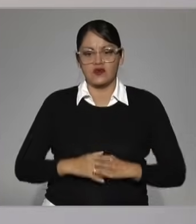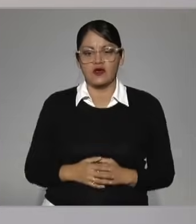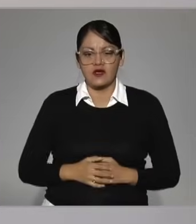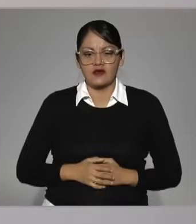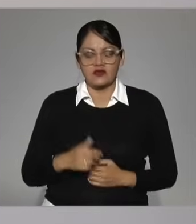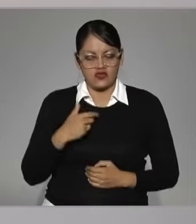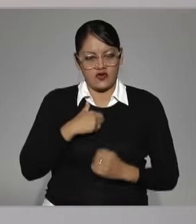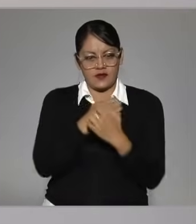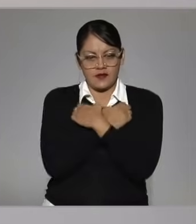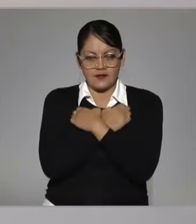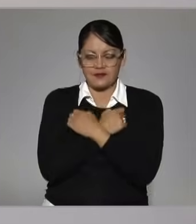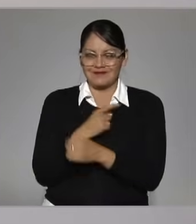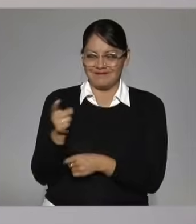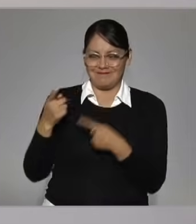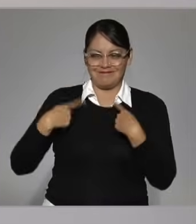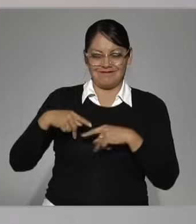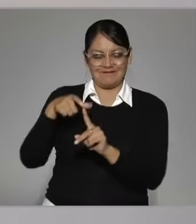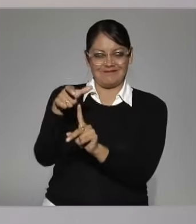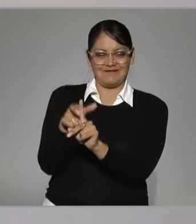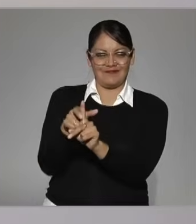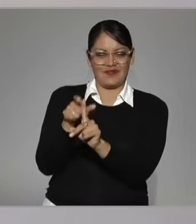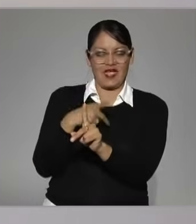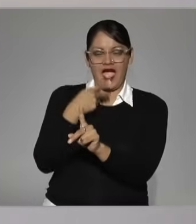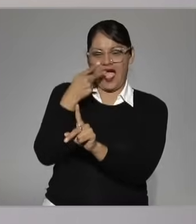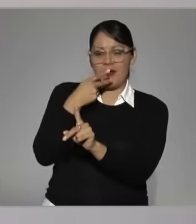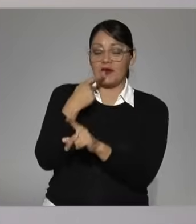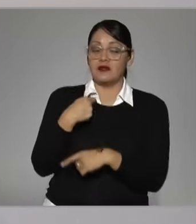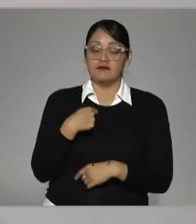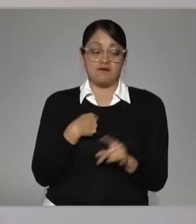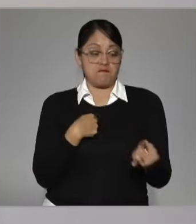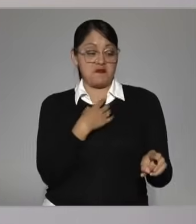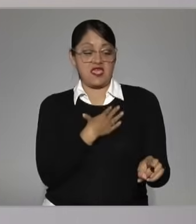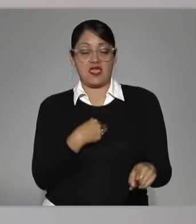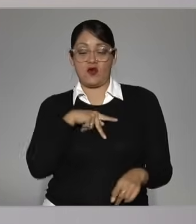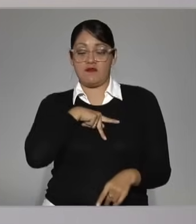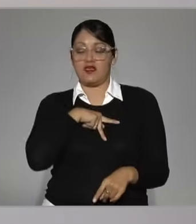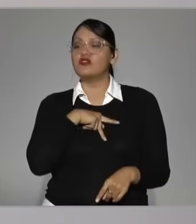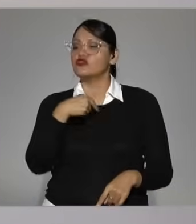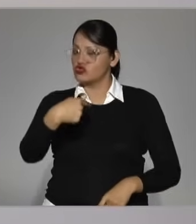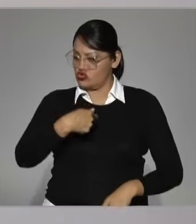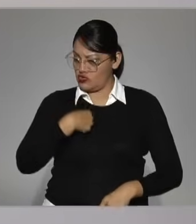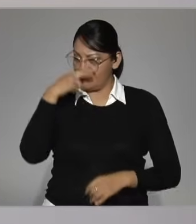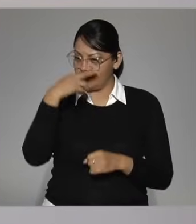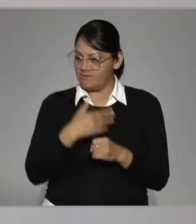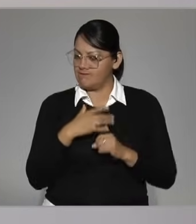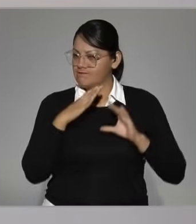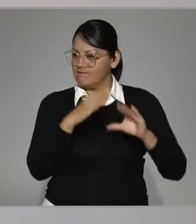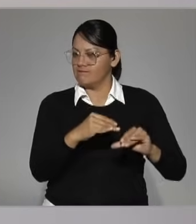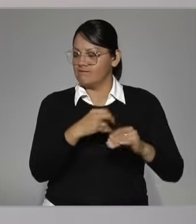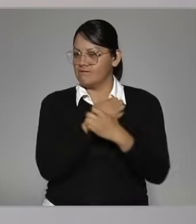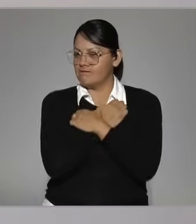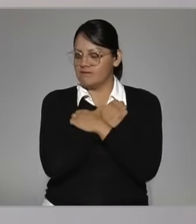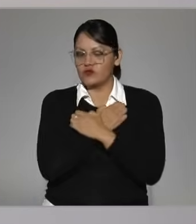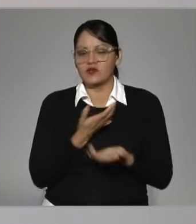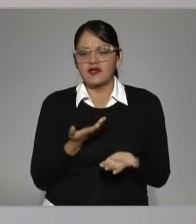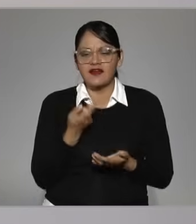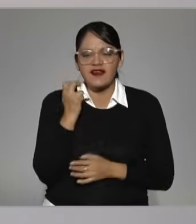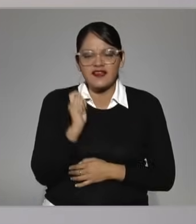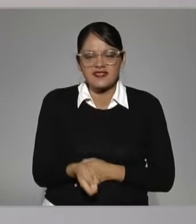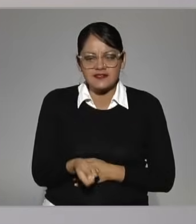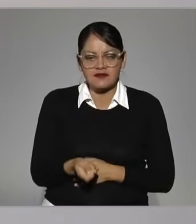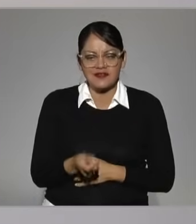que dice esa frase a voz en cuello y dice, a mis hijos los educo yo. ¿Y qué implica esa parte? Que tengo